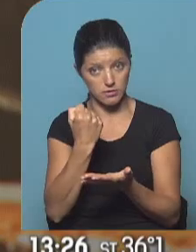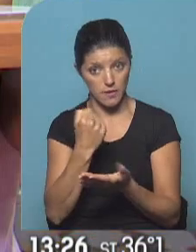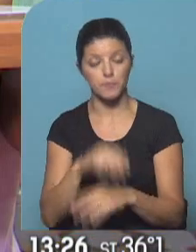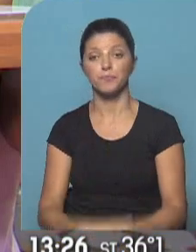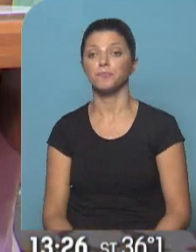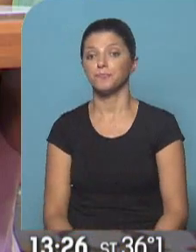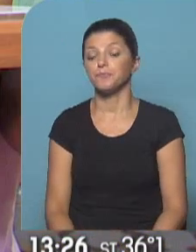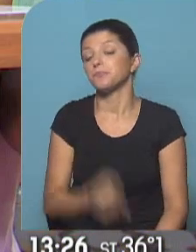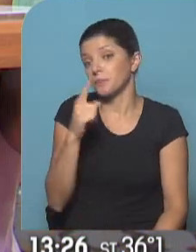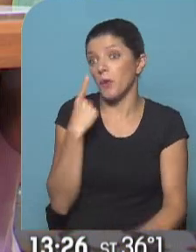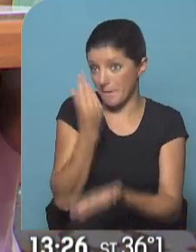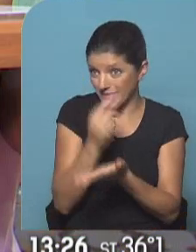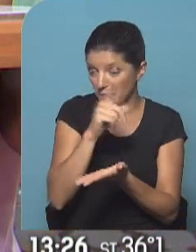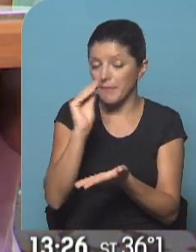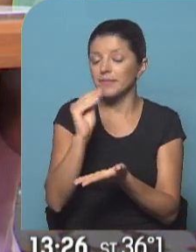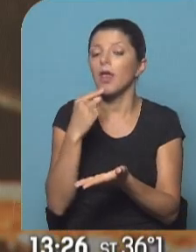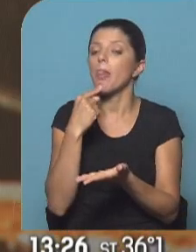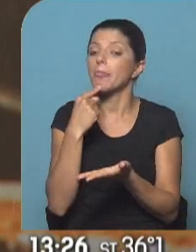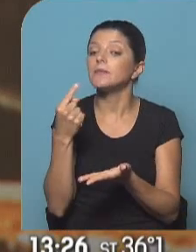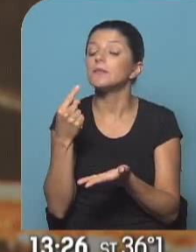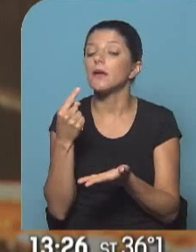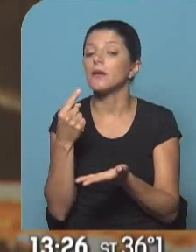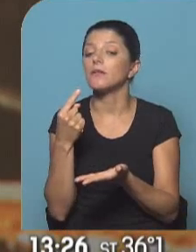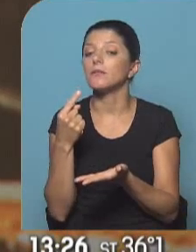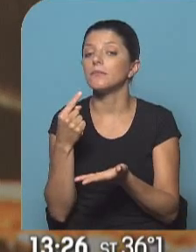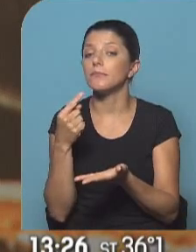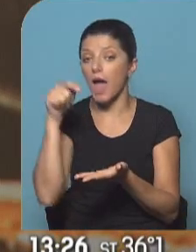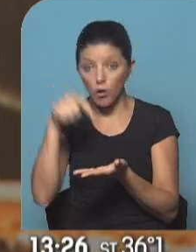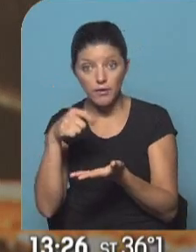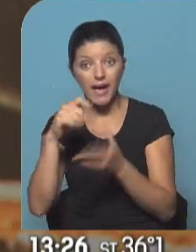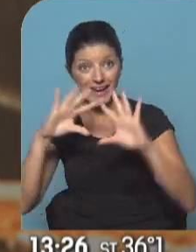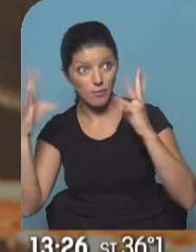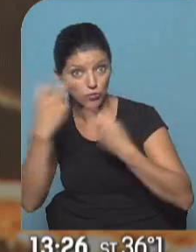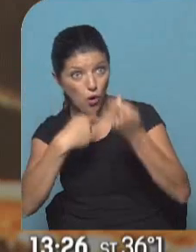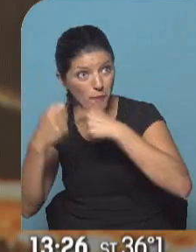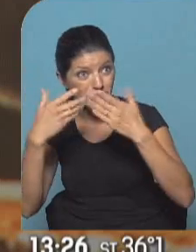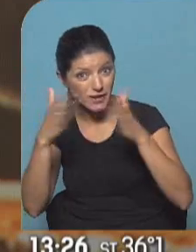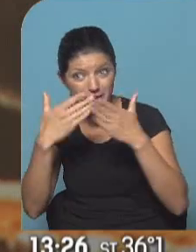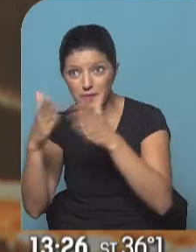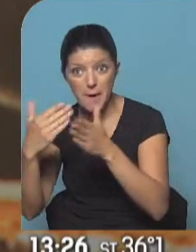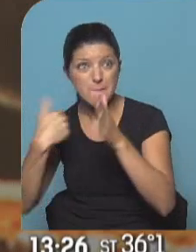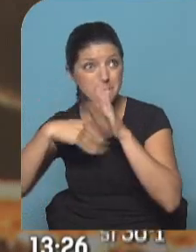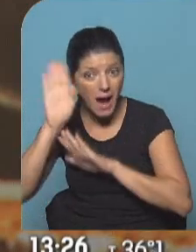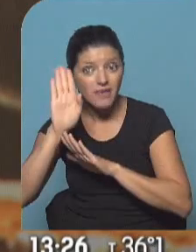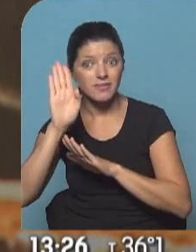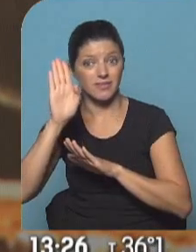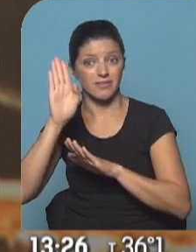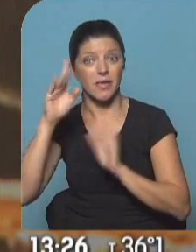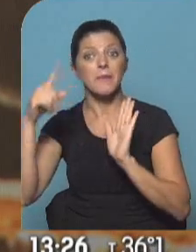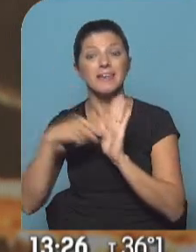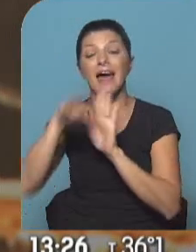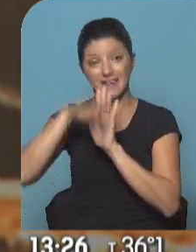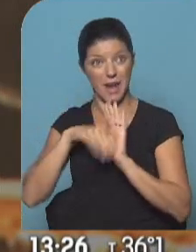ahí. Él dice que en realidad el mundo tiene más libre comercio hoy y que las reglas del comercio mundial están mejor que en el